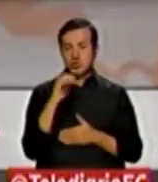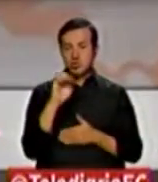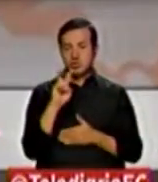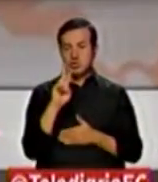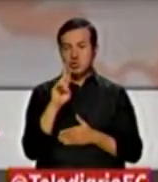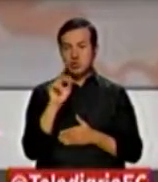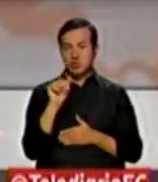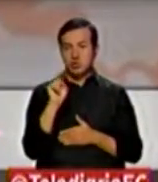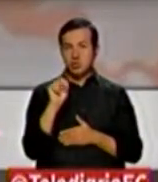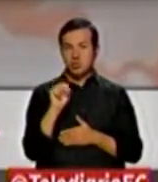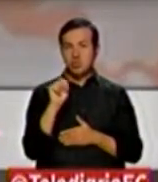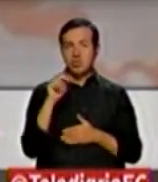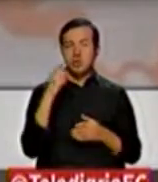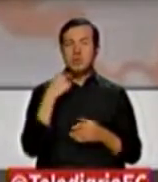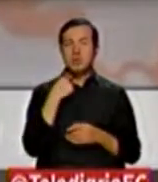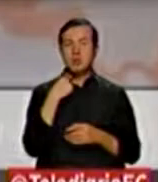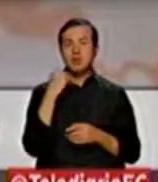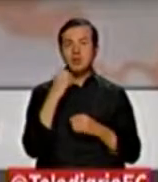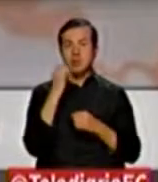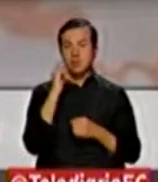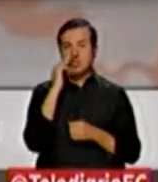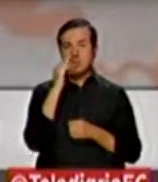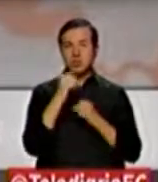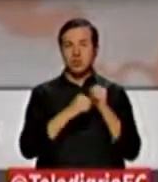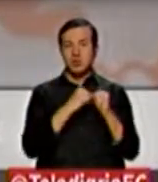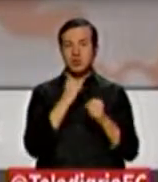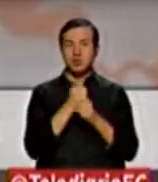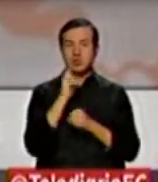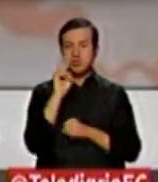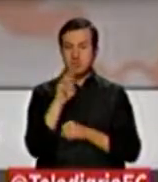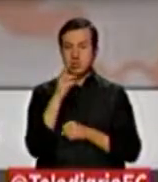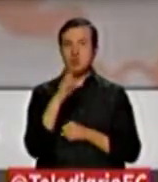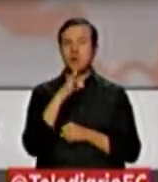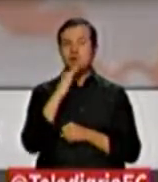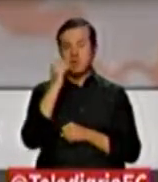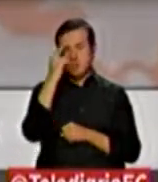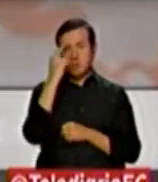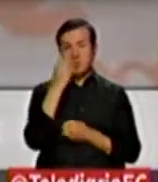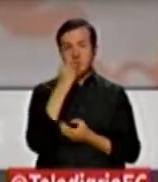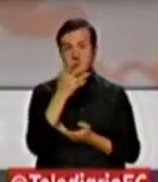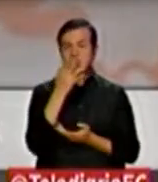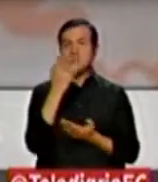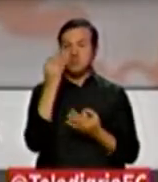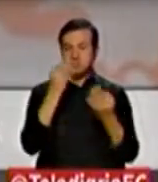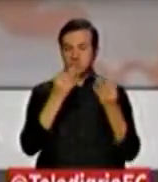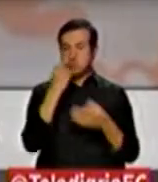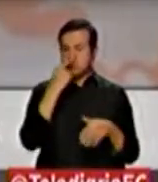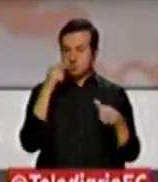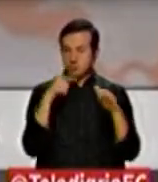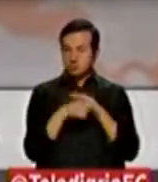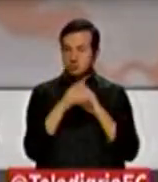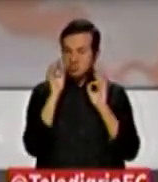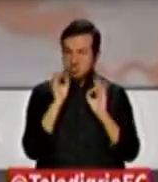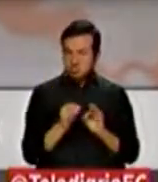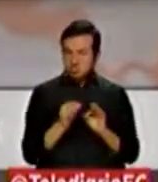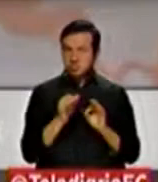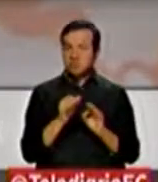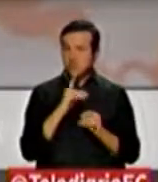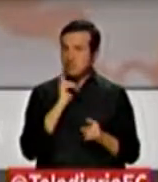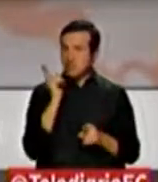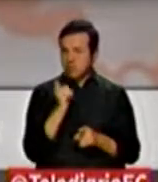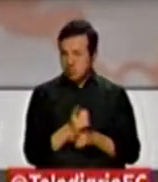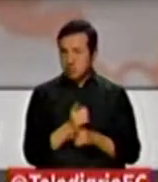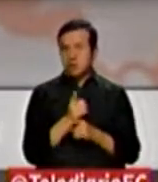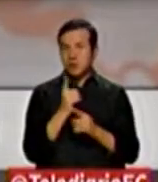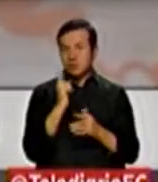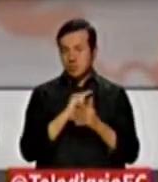junio del 2016. ¿Cómo pierde? El Correa lo dijo muchas veces, voy a meter la mano en la justicia cuando sea necesario, y lo hizo.